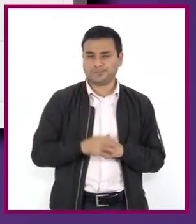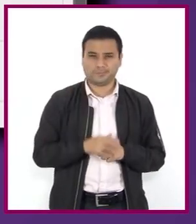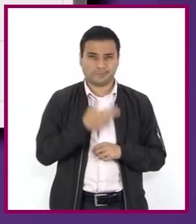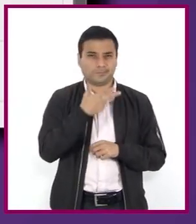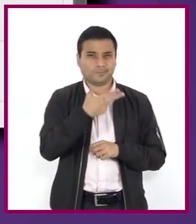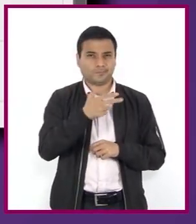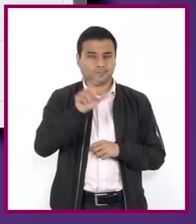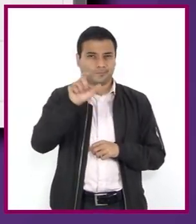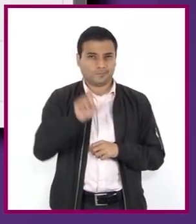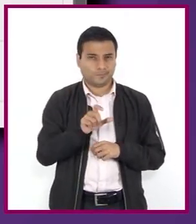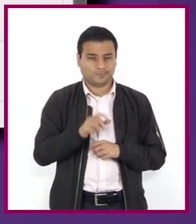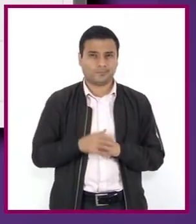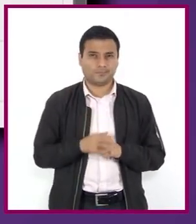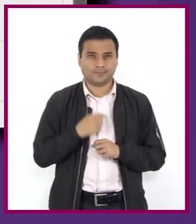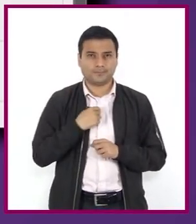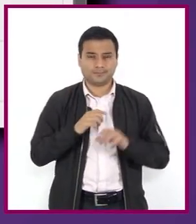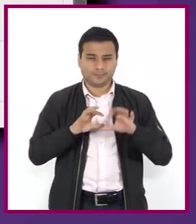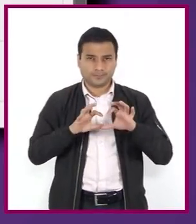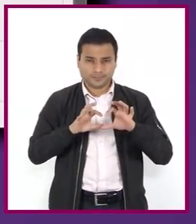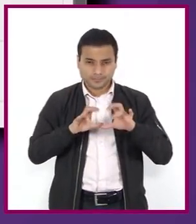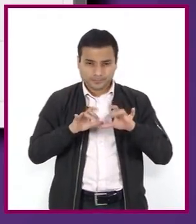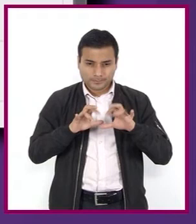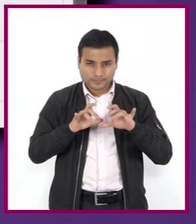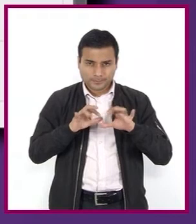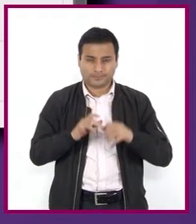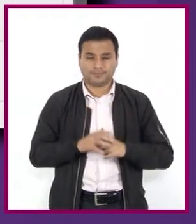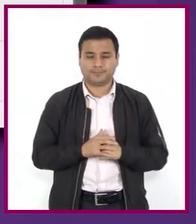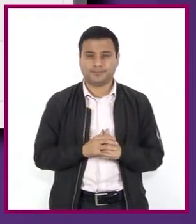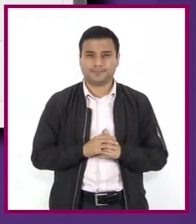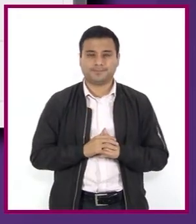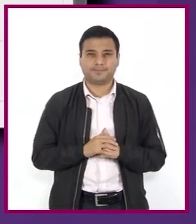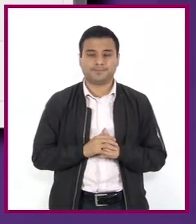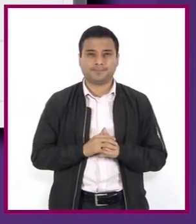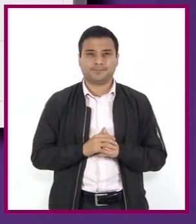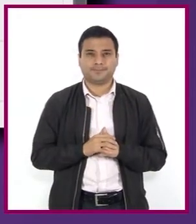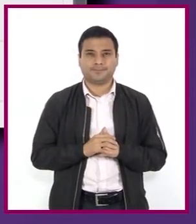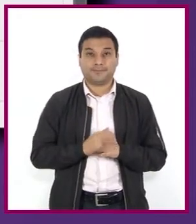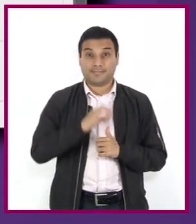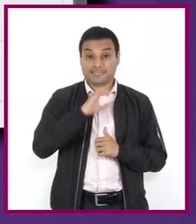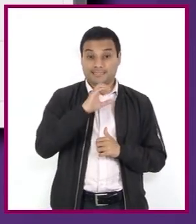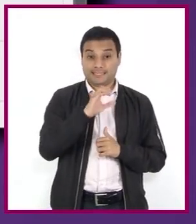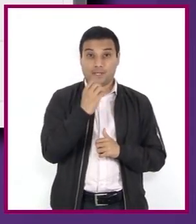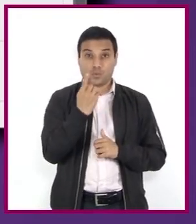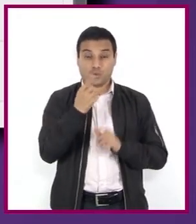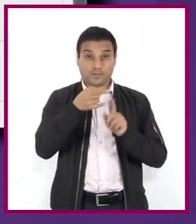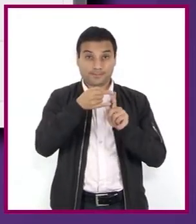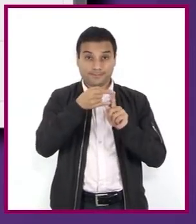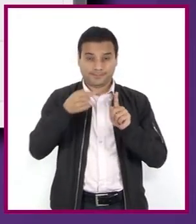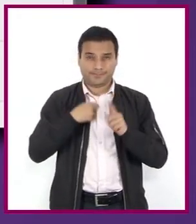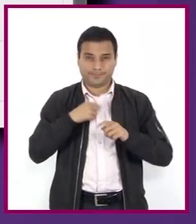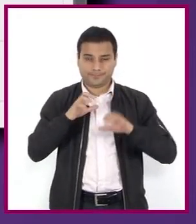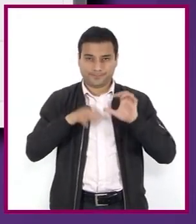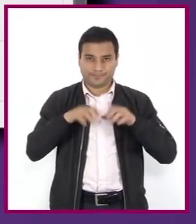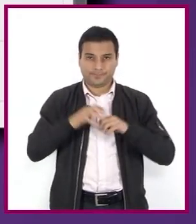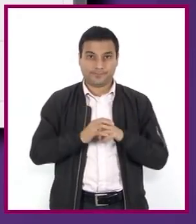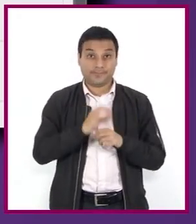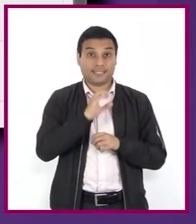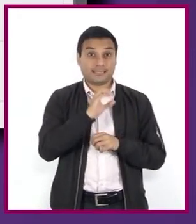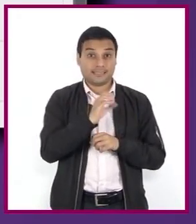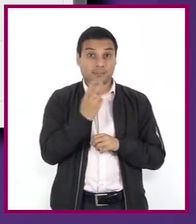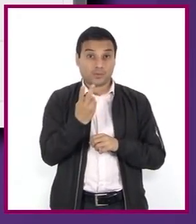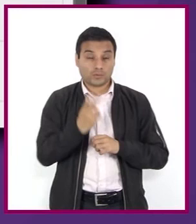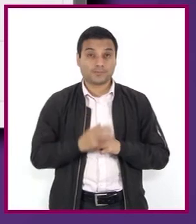8x y pondremos su etiqueta de texto en la celda C1. Para la celda C2